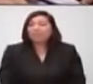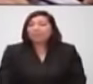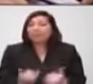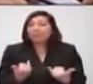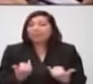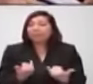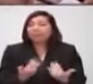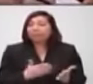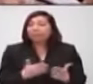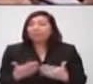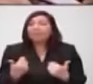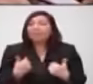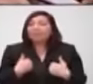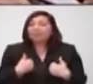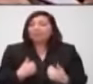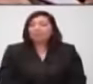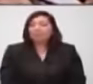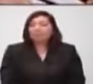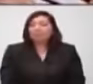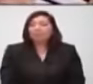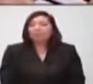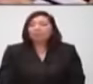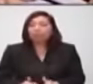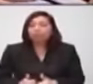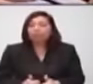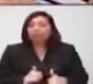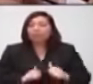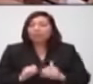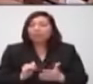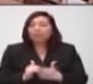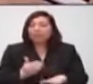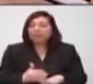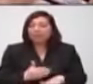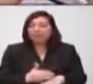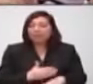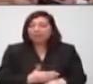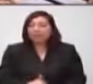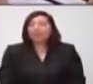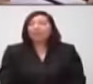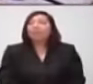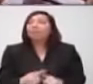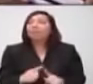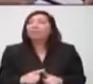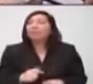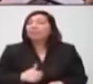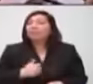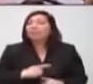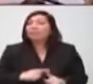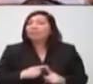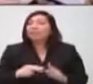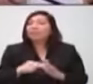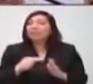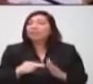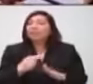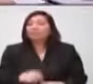marco, nosotros tenemos que hacer un seguimiento a las acciones que vienen desarrollando las diferentes autoridades a diferentes